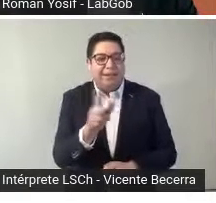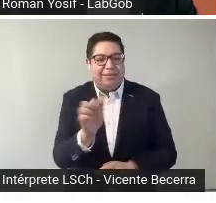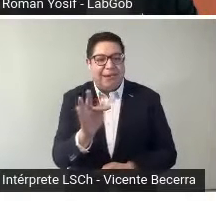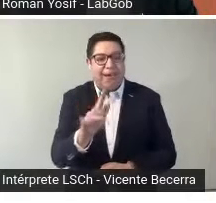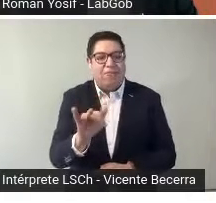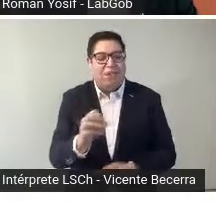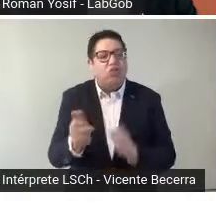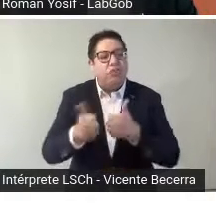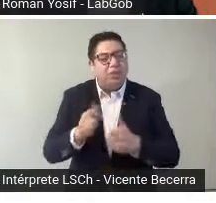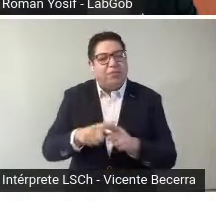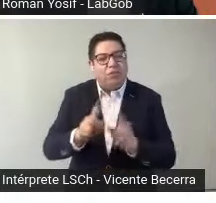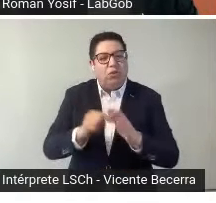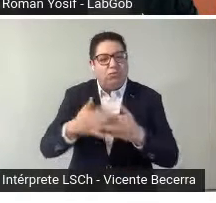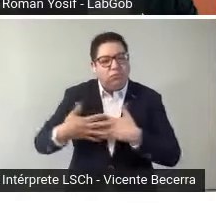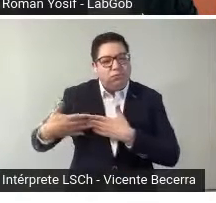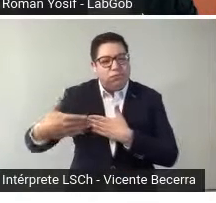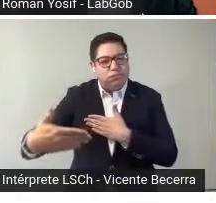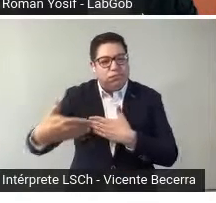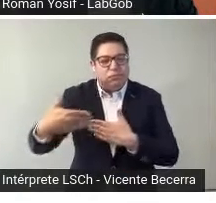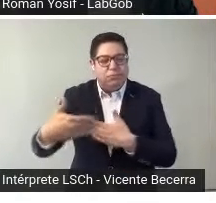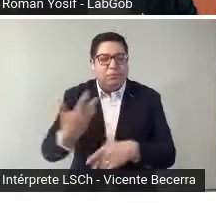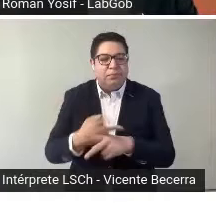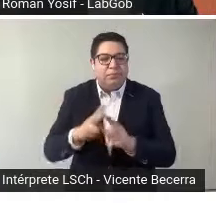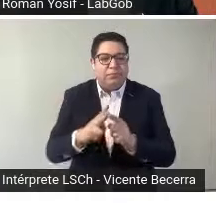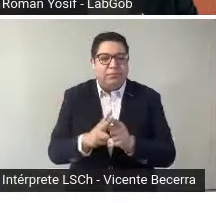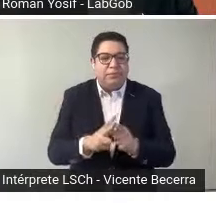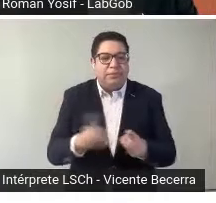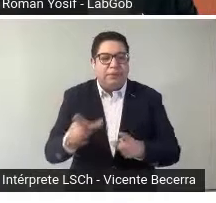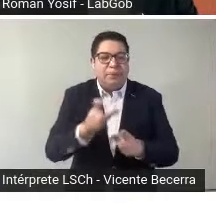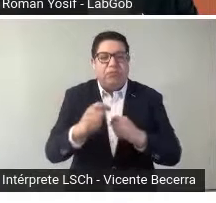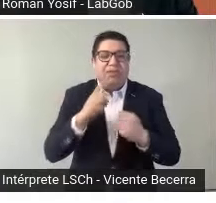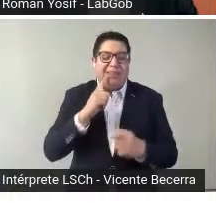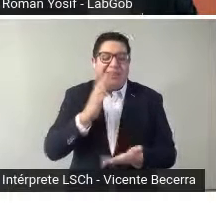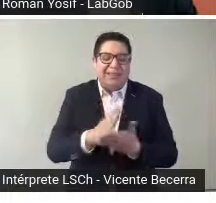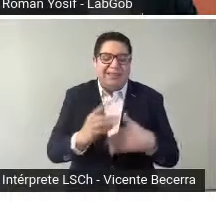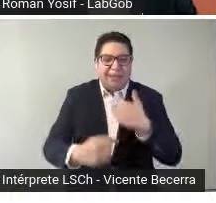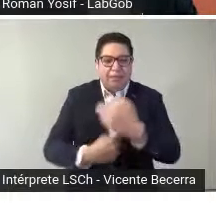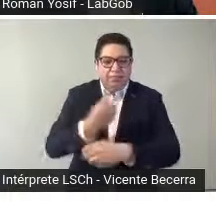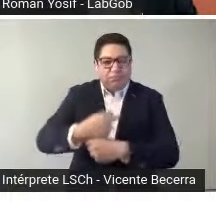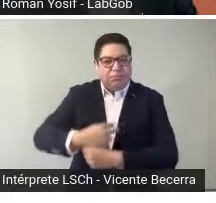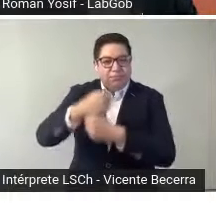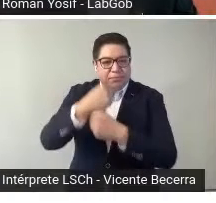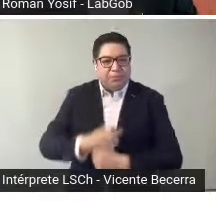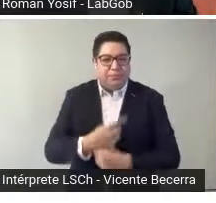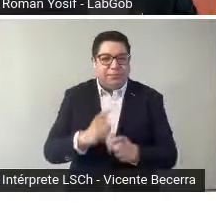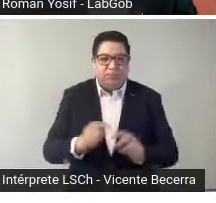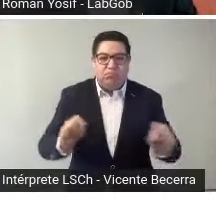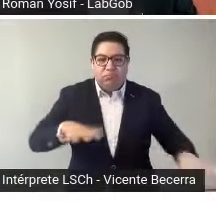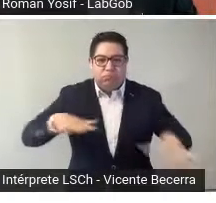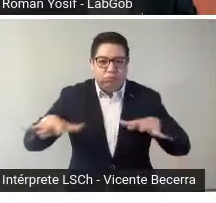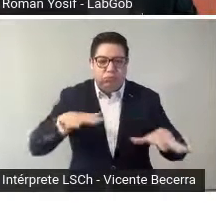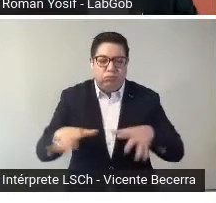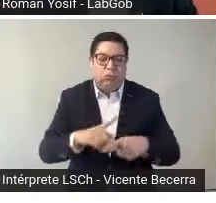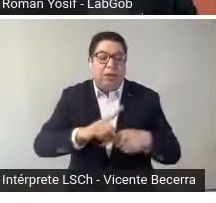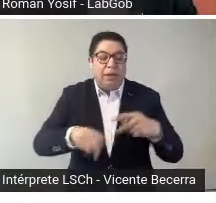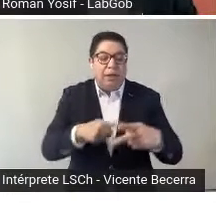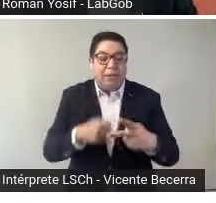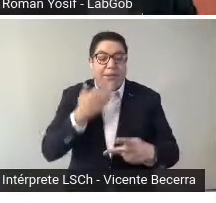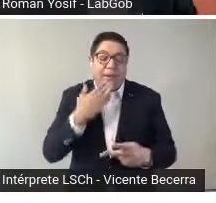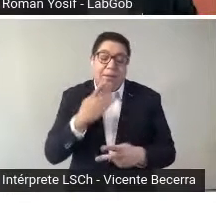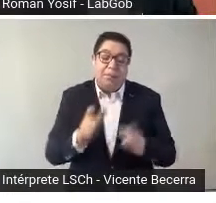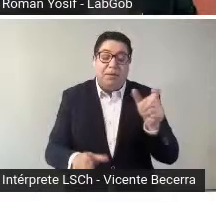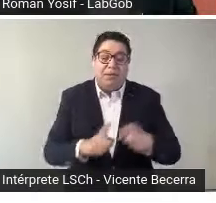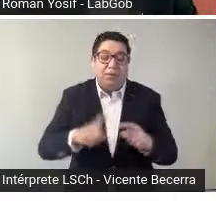periodo desafiante, un periodo de introspección, ha sido un periodo de reacción y ha sido un periodo donde hemos tenido